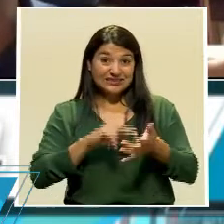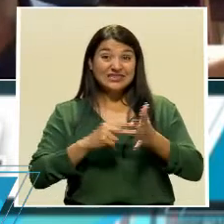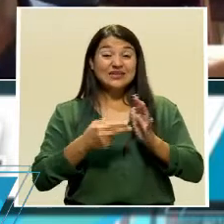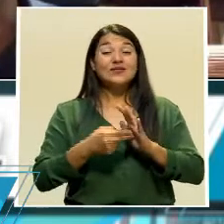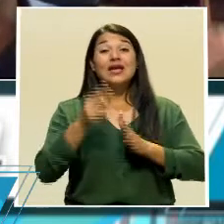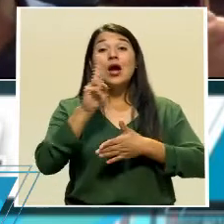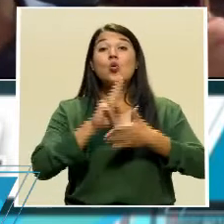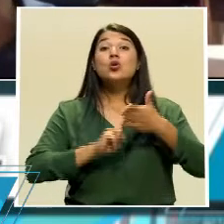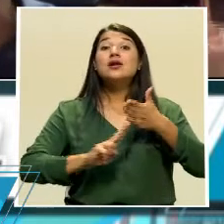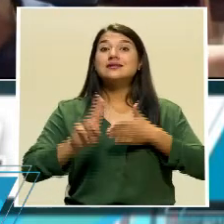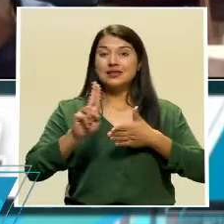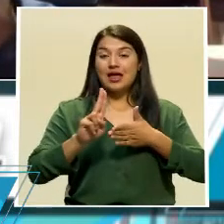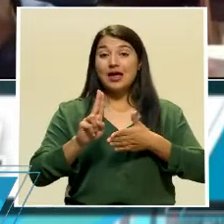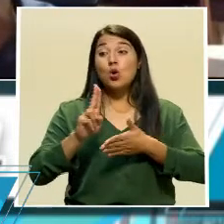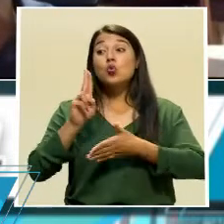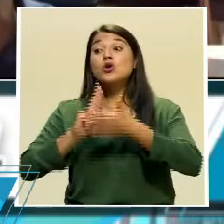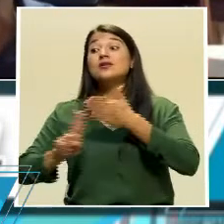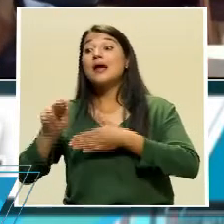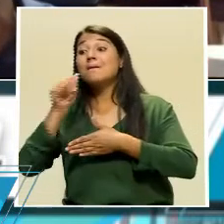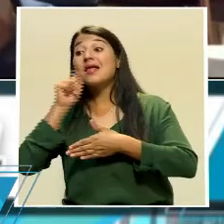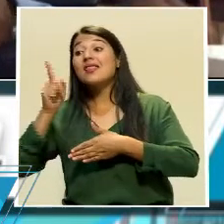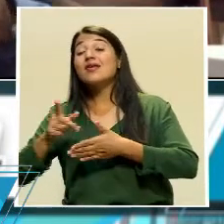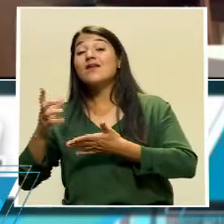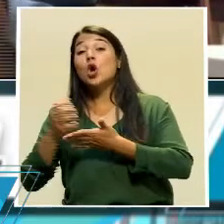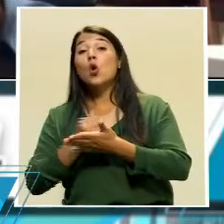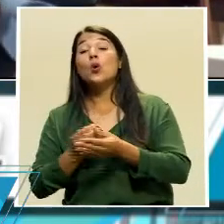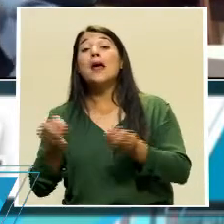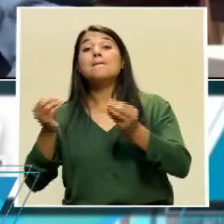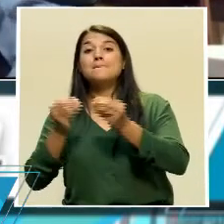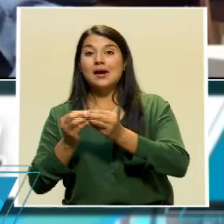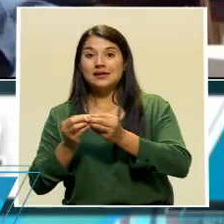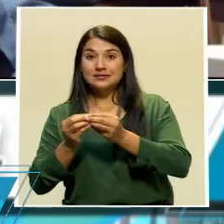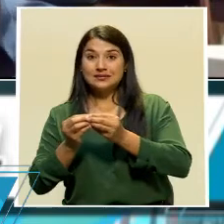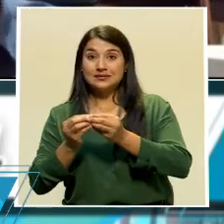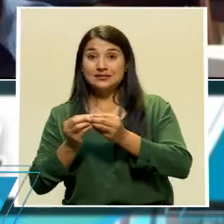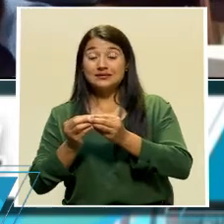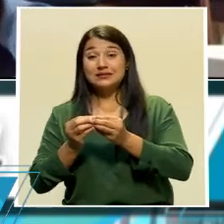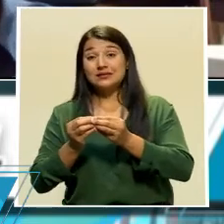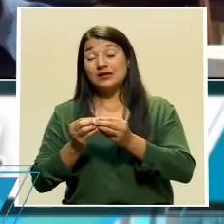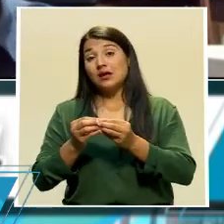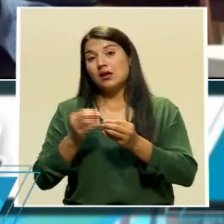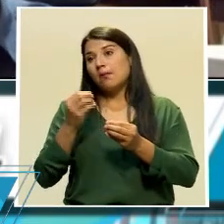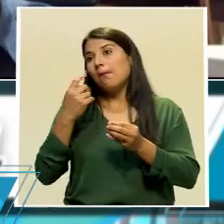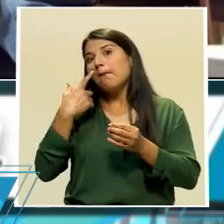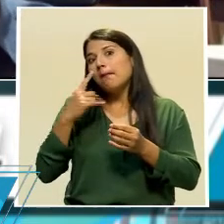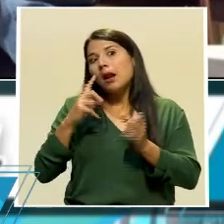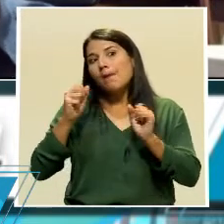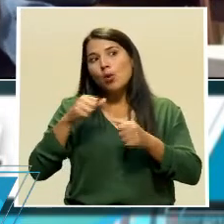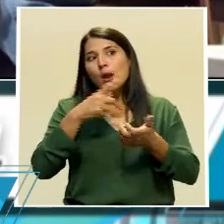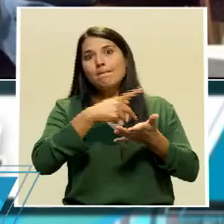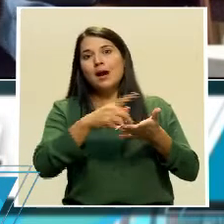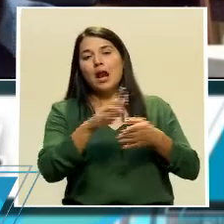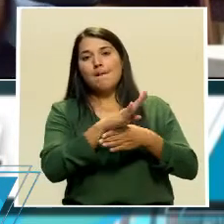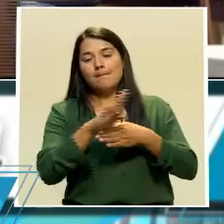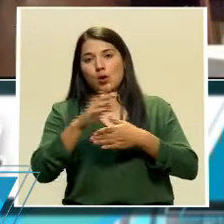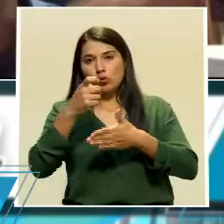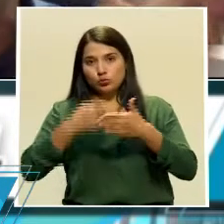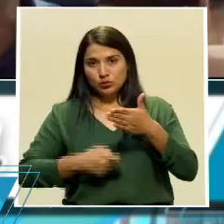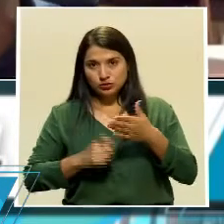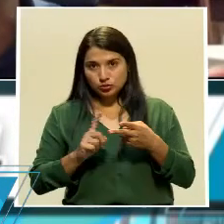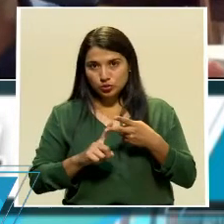van a tener, las privadas, que cobrar más para recargárselo a sus estudiantes en una universidad privada